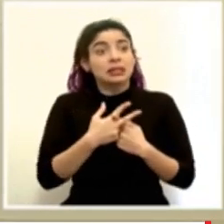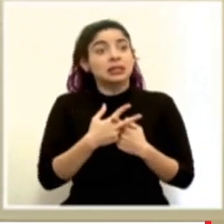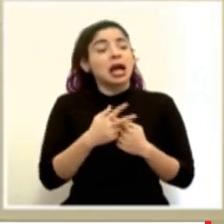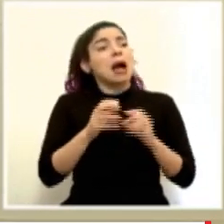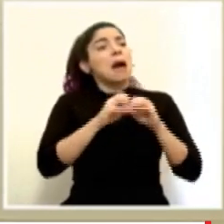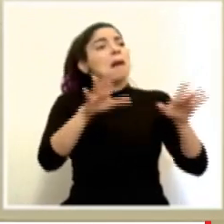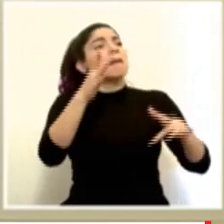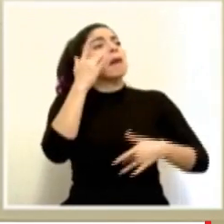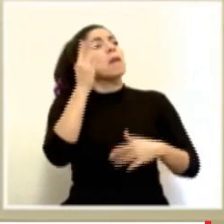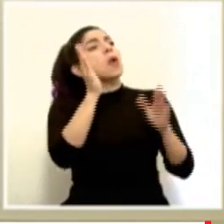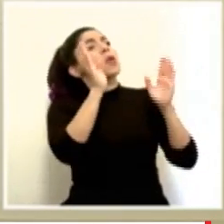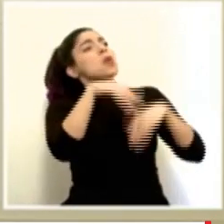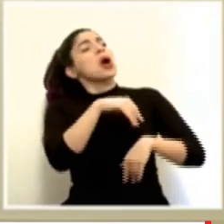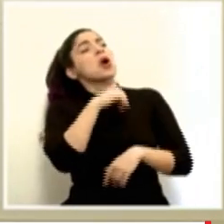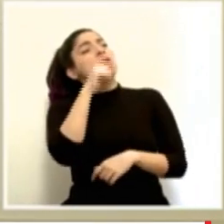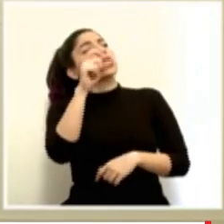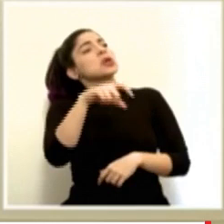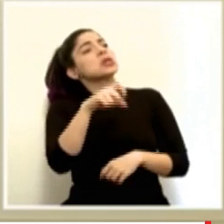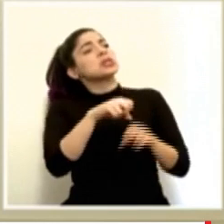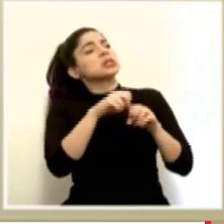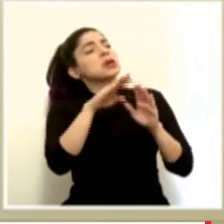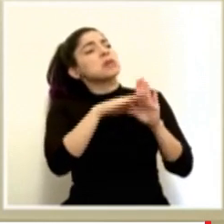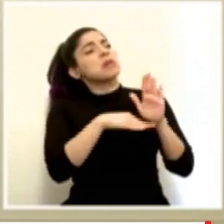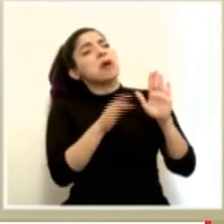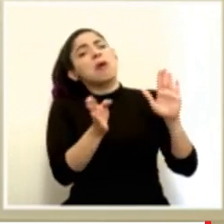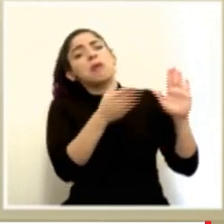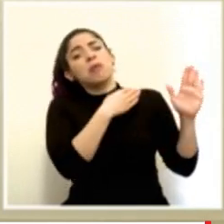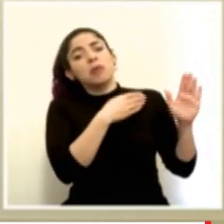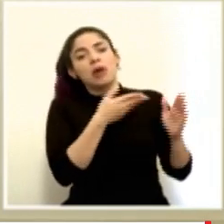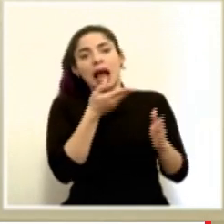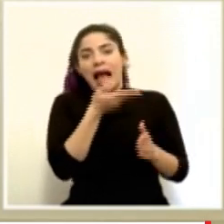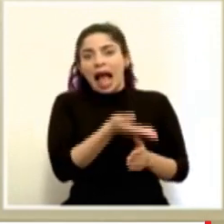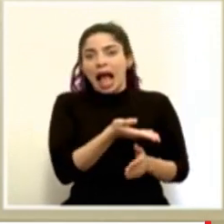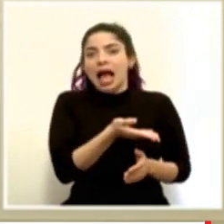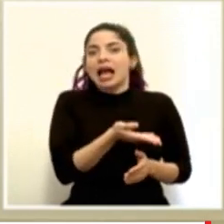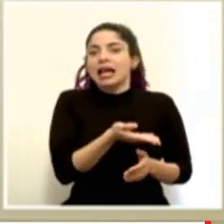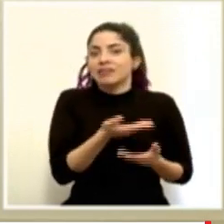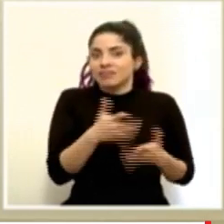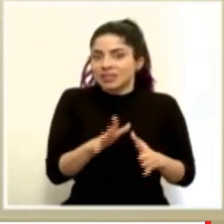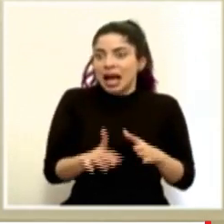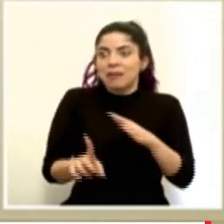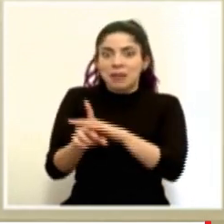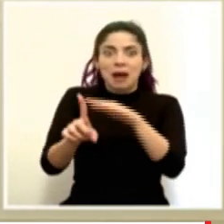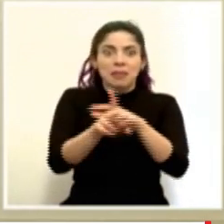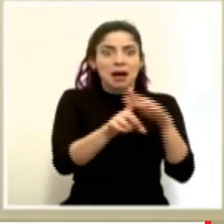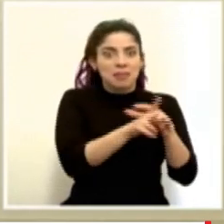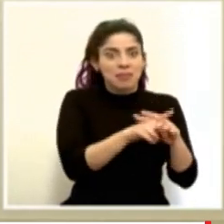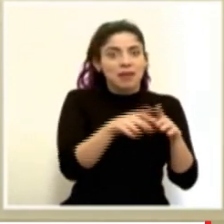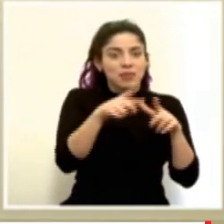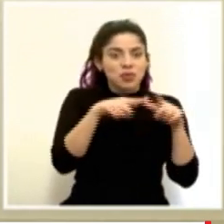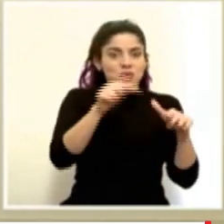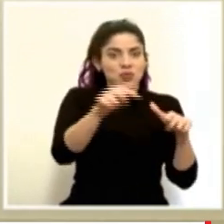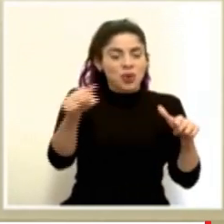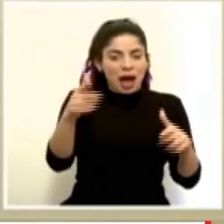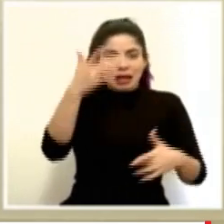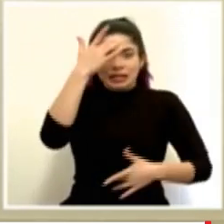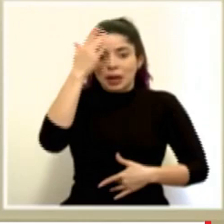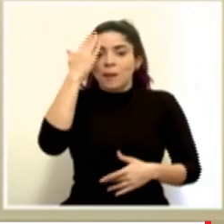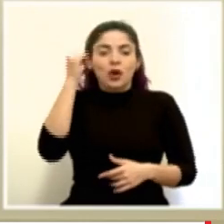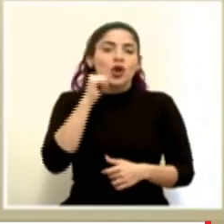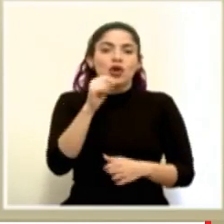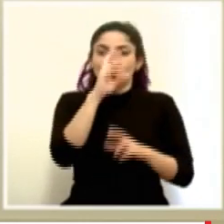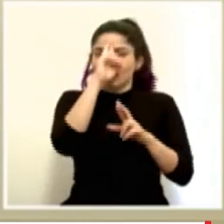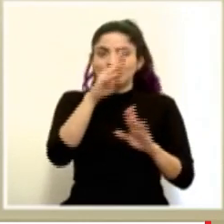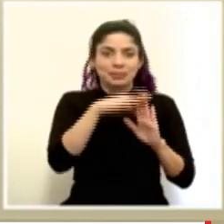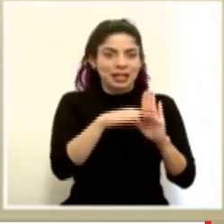existe pandemia y que no hace falta los protocolos, pues ahí justamente hemos tenido lamentablemente ya casos, y van a haber casos en estos lugares porque no están aplicando